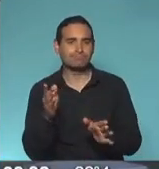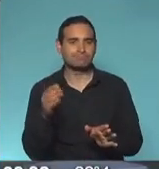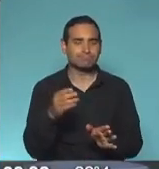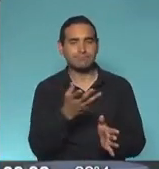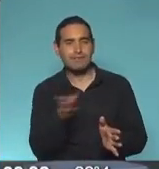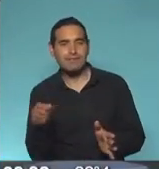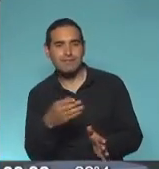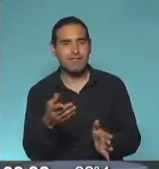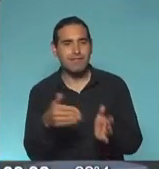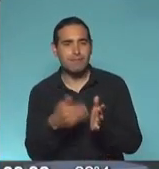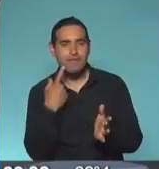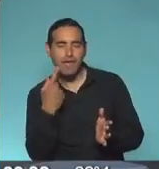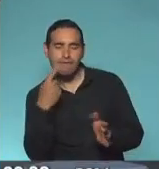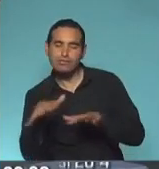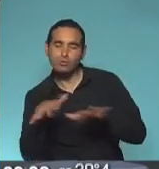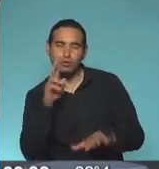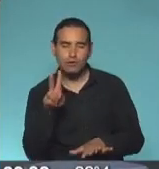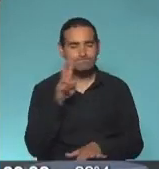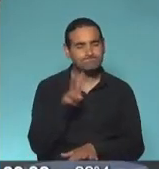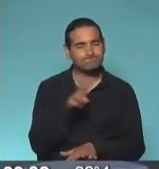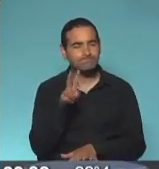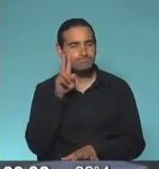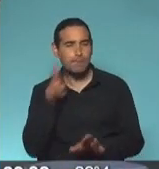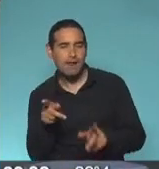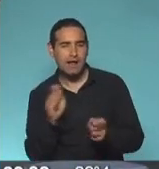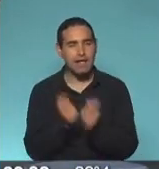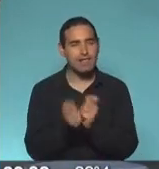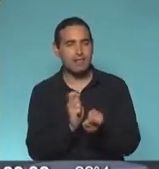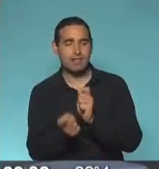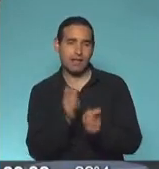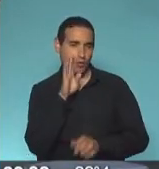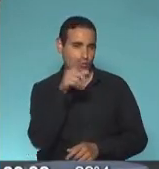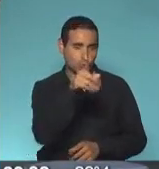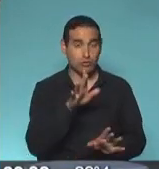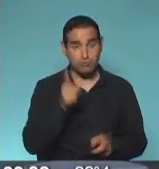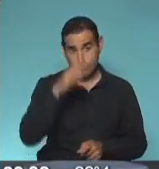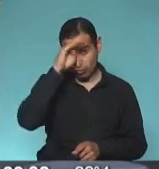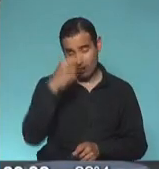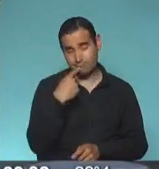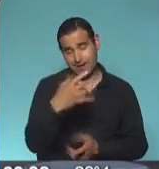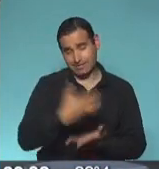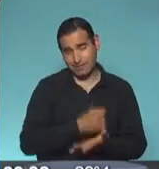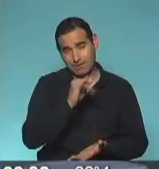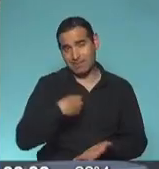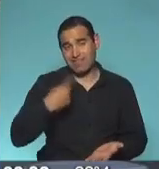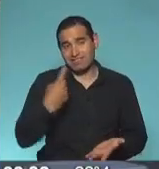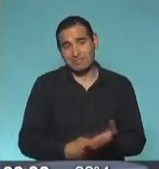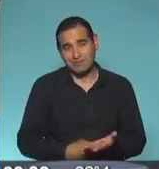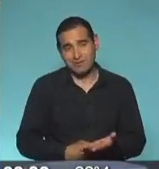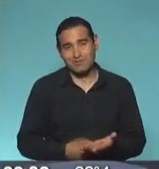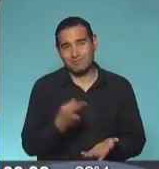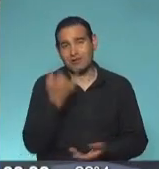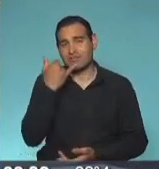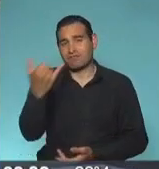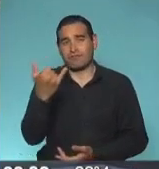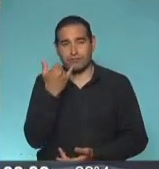la marea o dónde... Para mí fue muy interesante ver cómo el mismo Trump admitía que esta decisión la tomó después de hablar con Erdogan por teléfono.